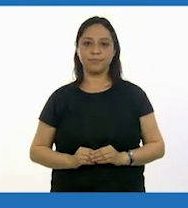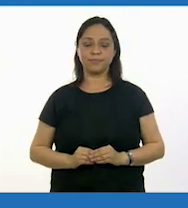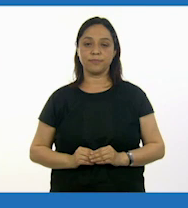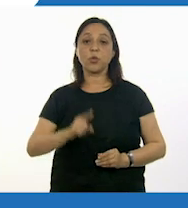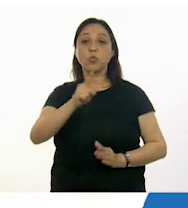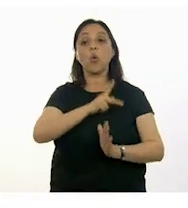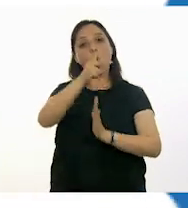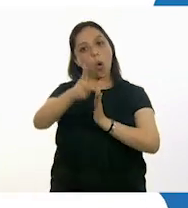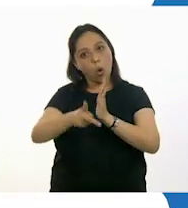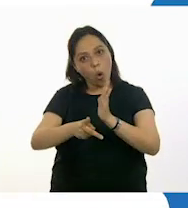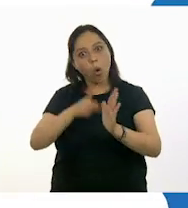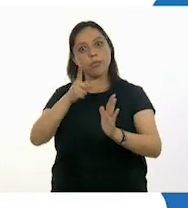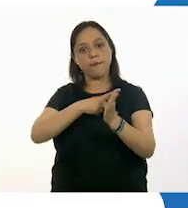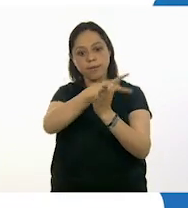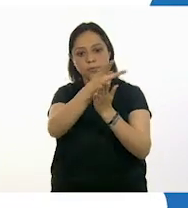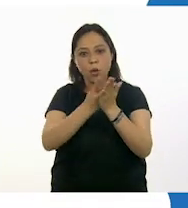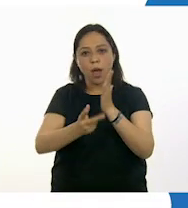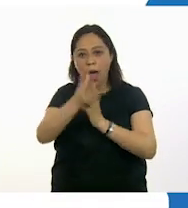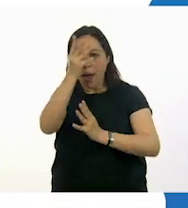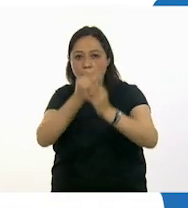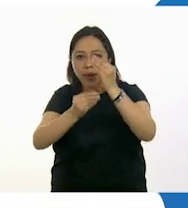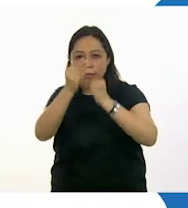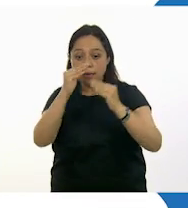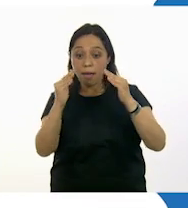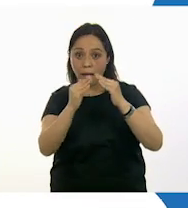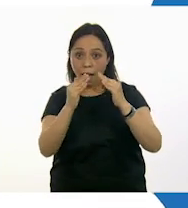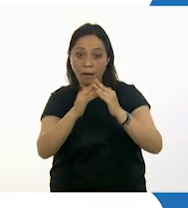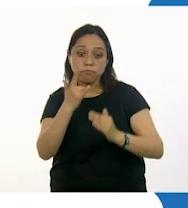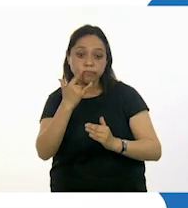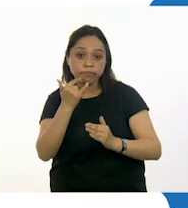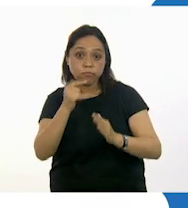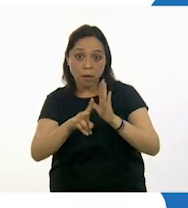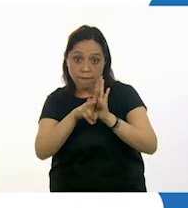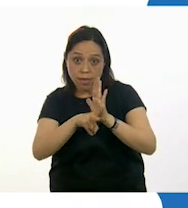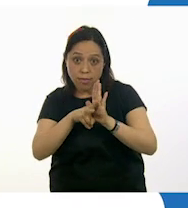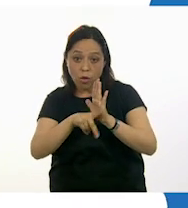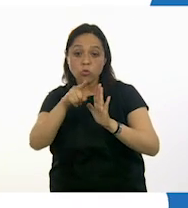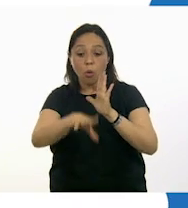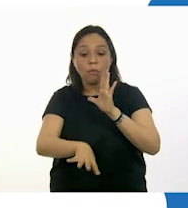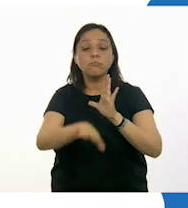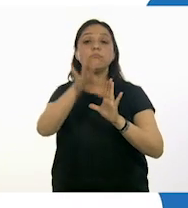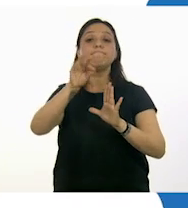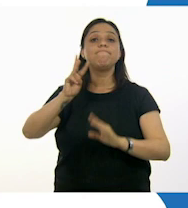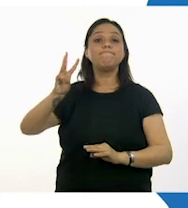conalitec.cep.gob.mx. Si quieres volver a ver los programas de Aprende en Casa 3, los puedes